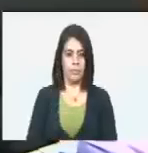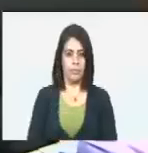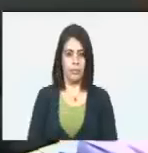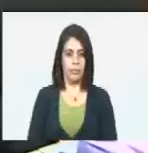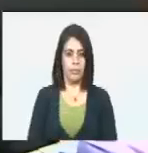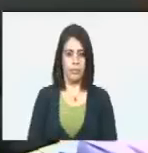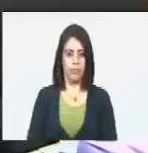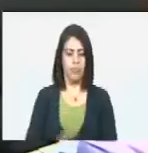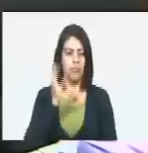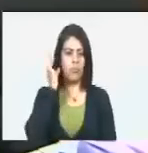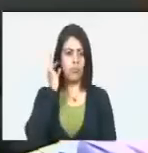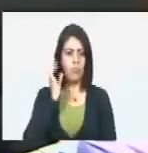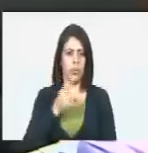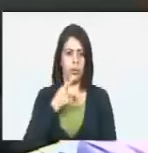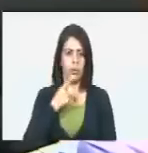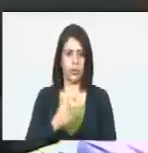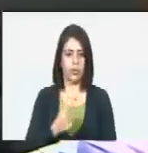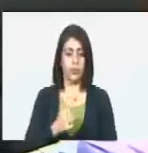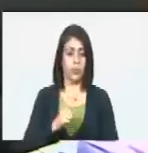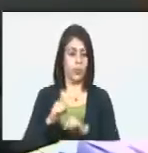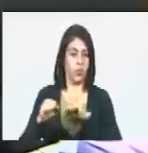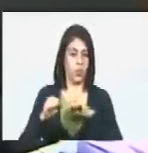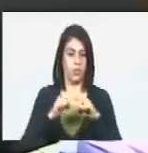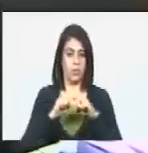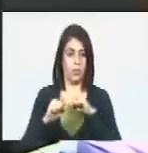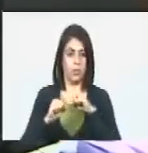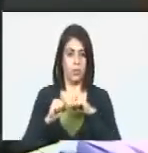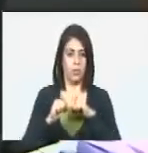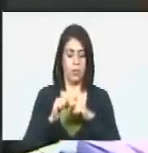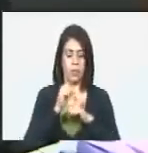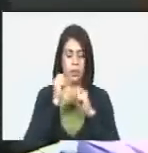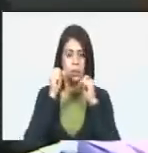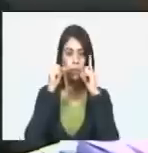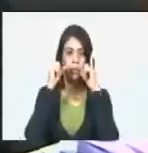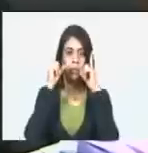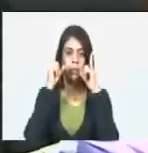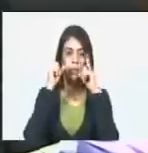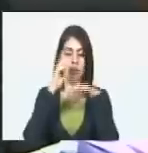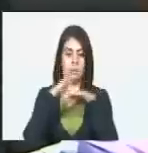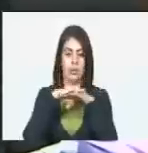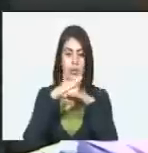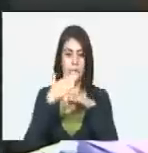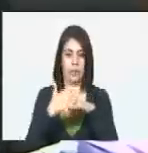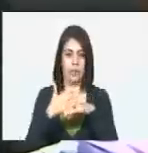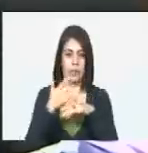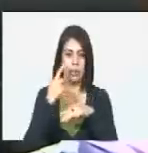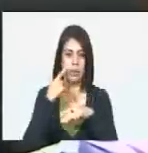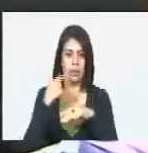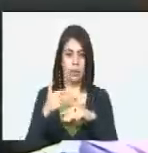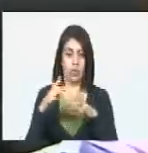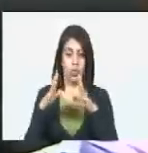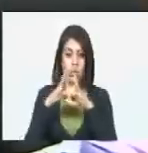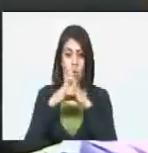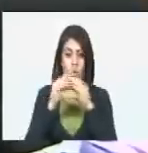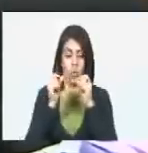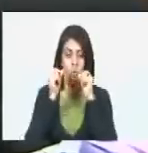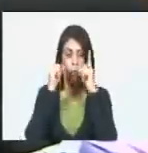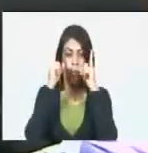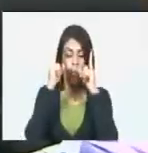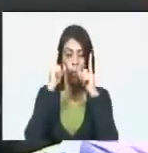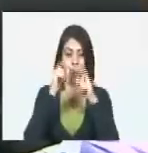nos estremeció, la noticia por la que nos estremecimos todos, la noticia dada por